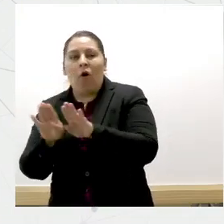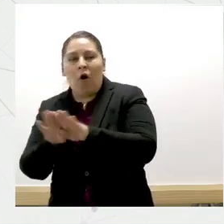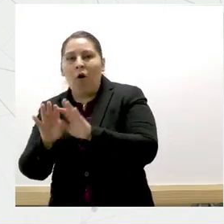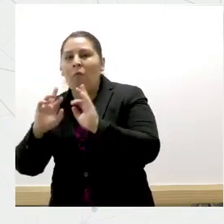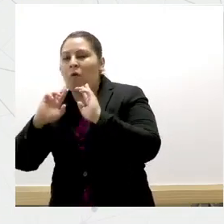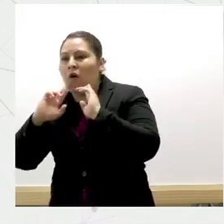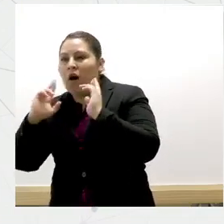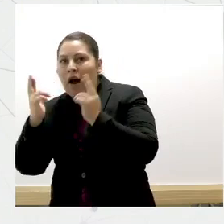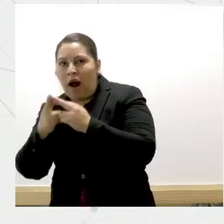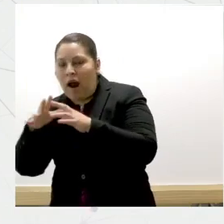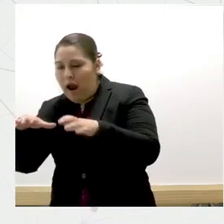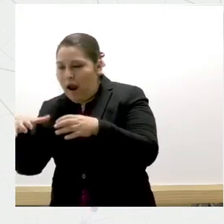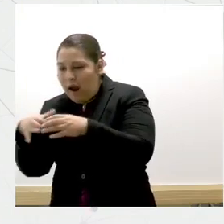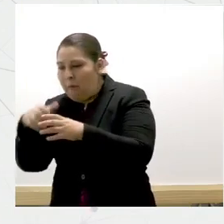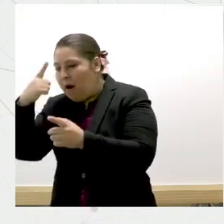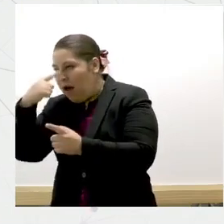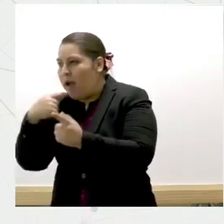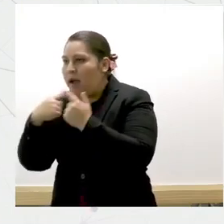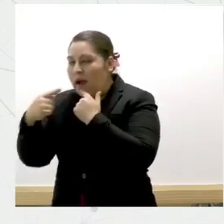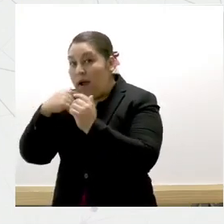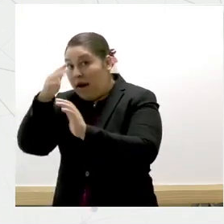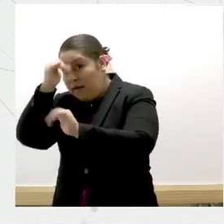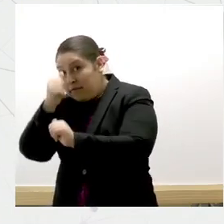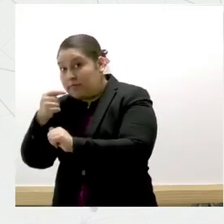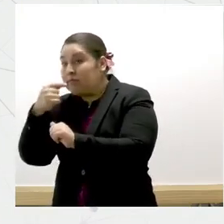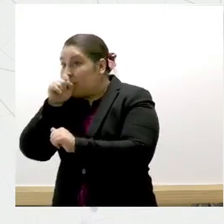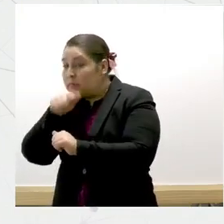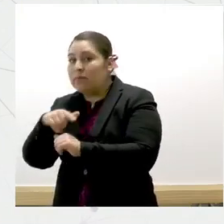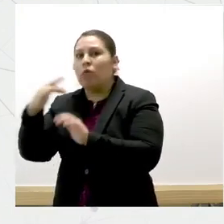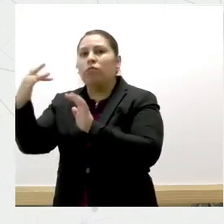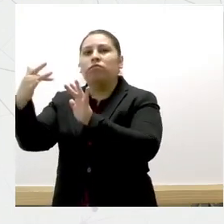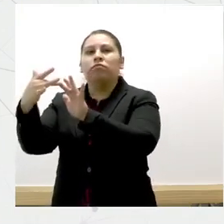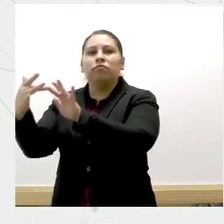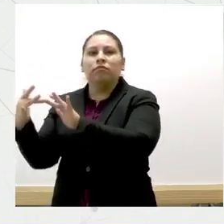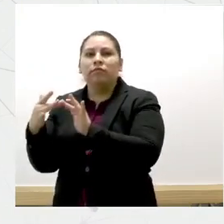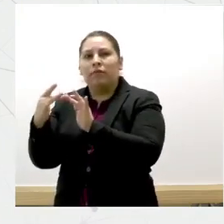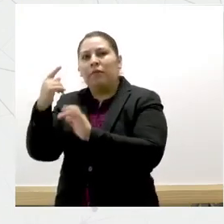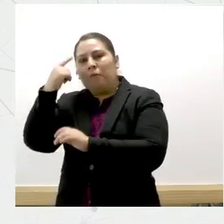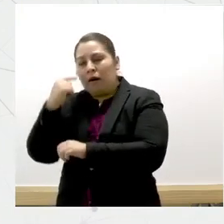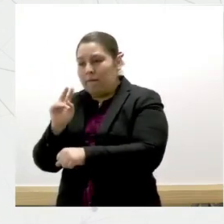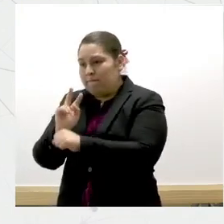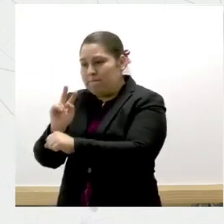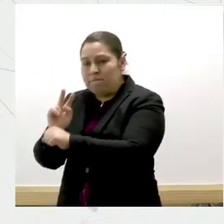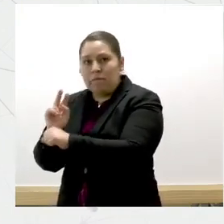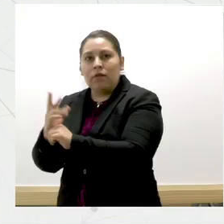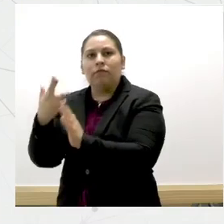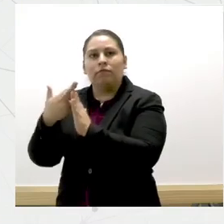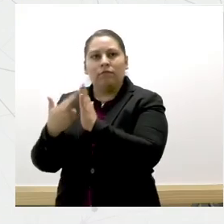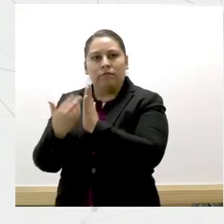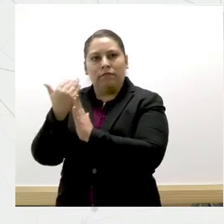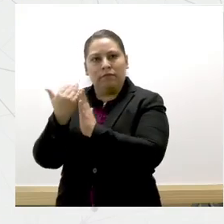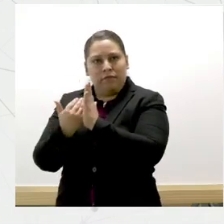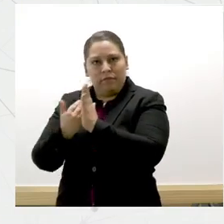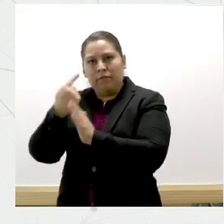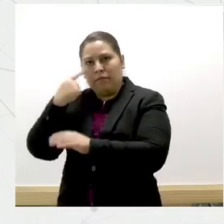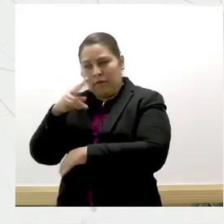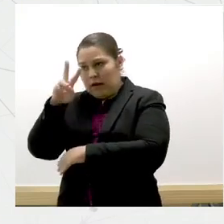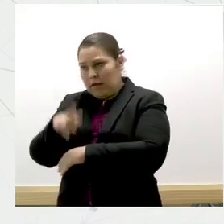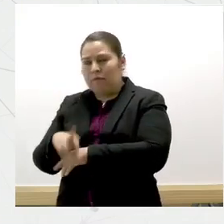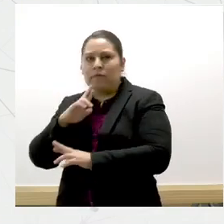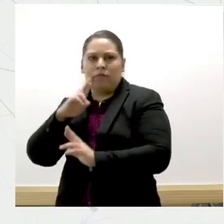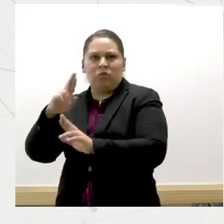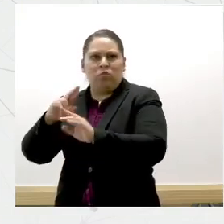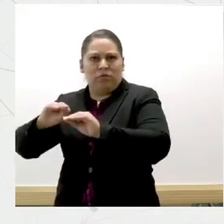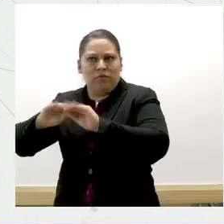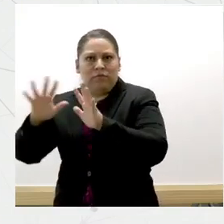ofrecer recomendaciones también a los distintos Estados miembros y vigilando que en el conjunto de los Estados miembros podamos tenerlo en cuenta, ¿no?